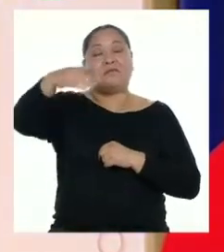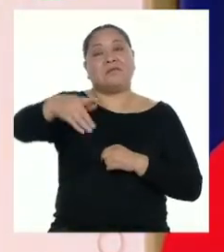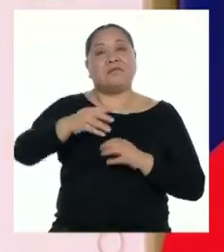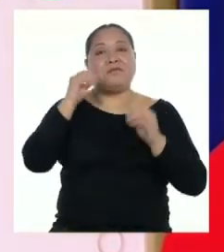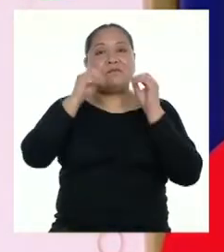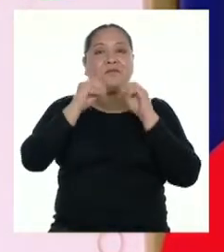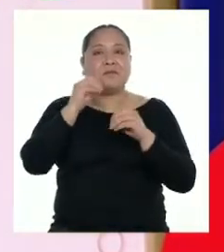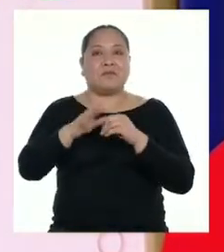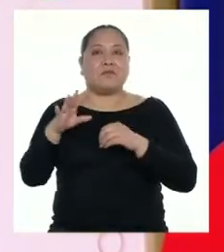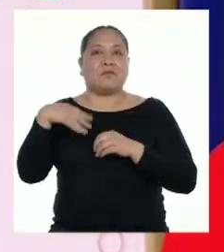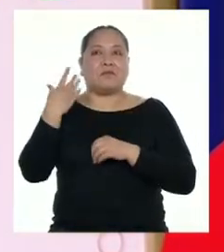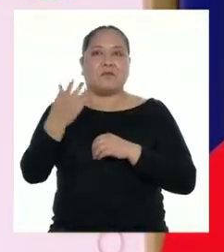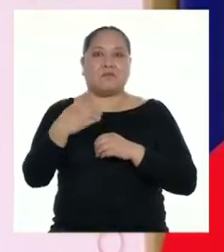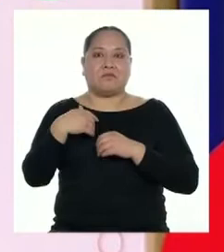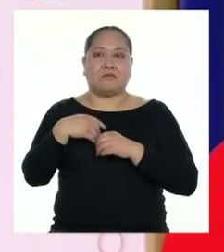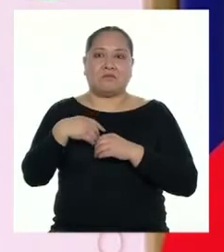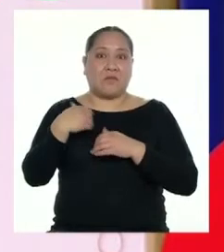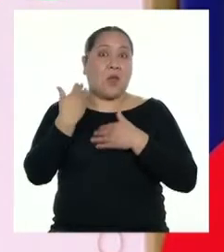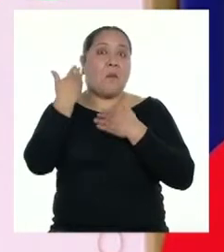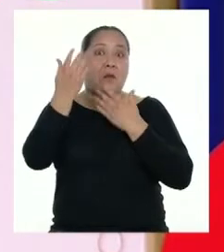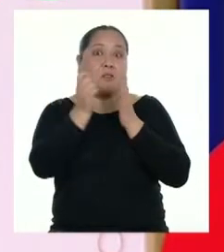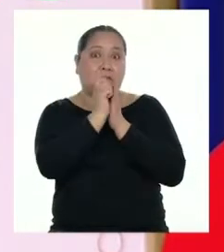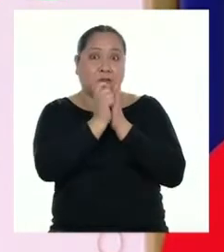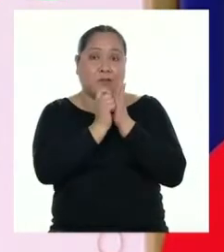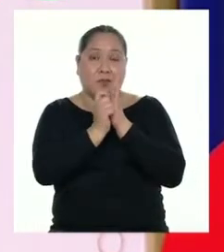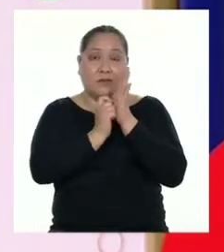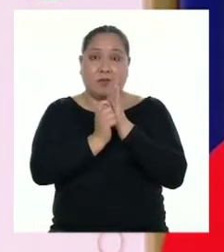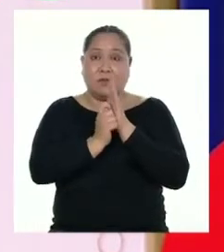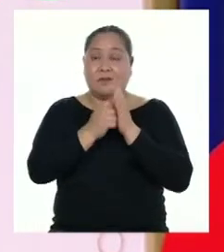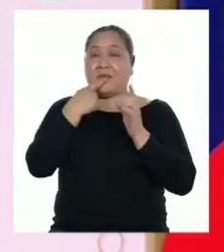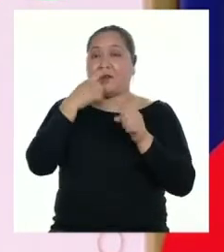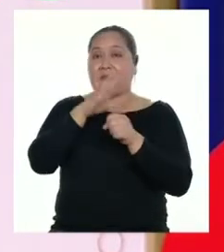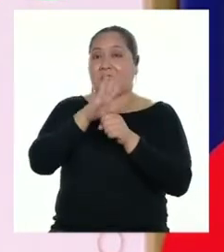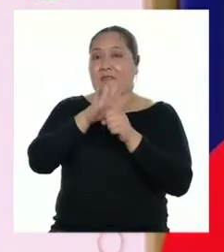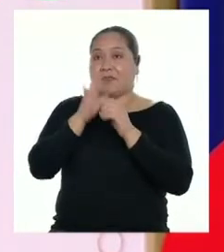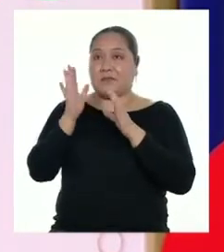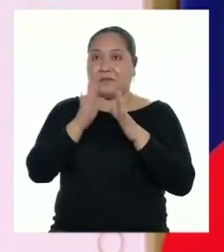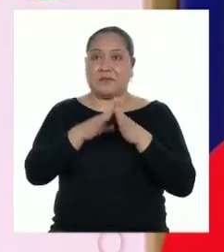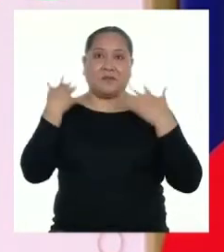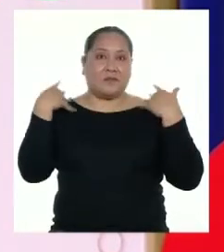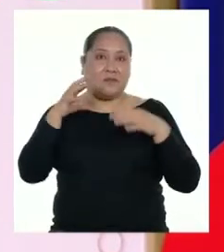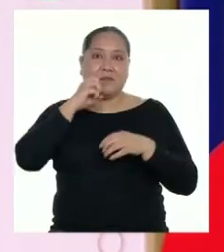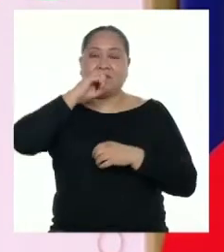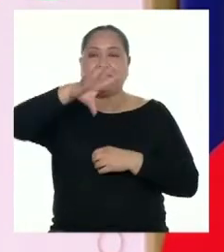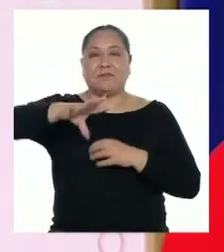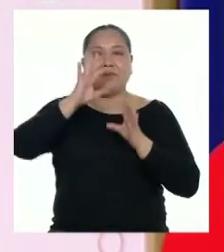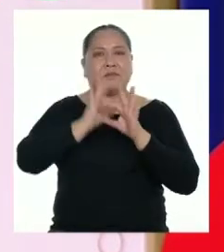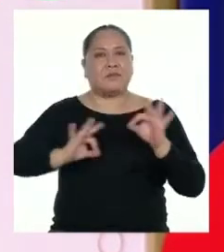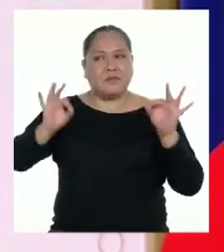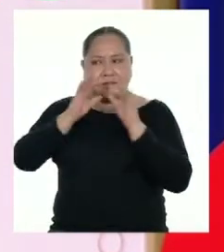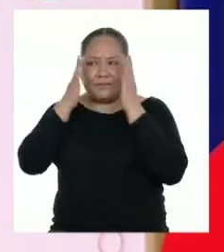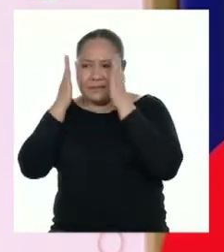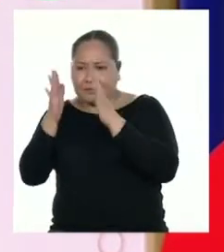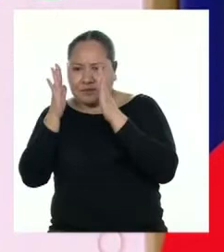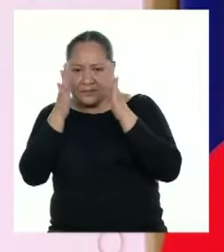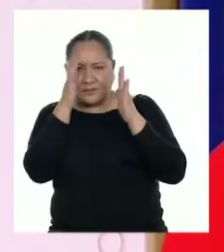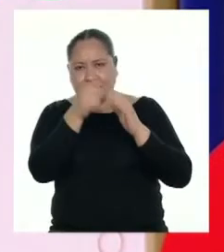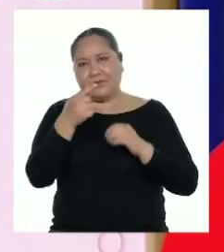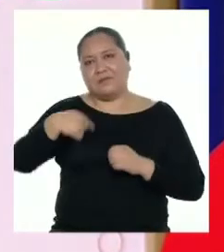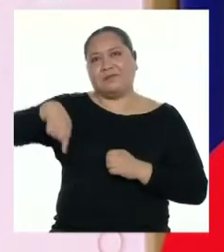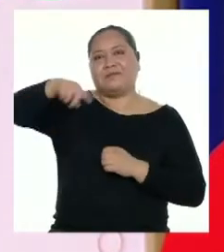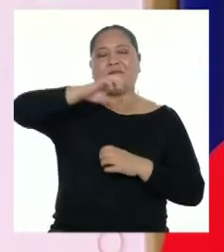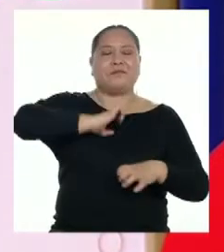lograremos nuestros siguientes pasos a través del compromiso que elaboraremos. Como ya dije, es importante prestarles atención a